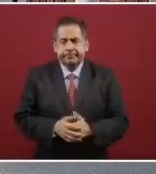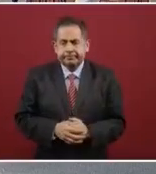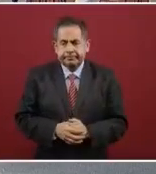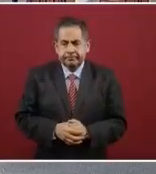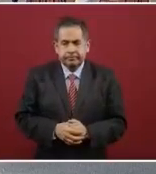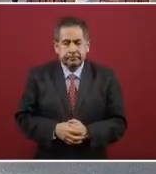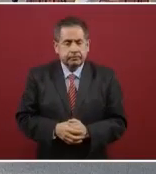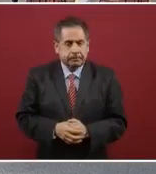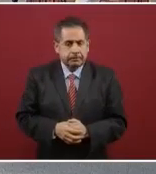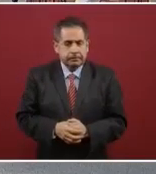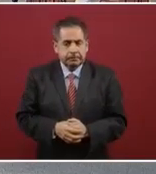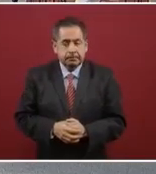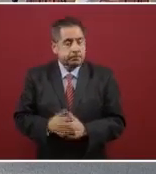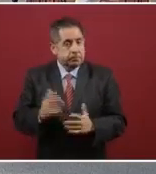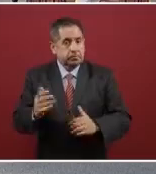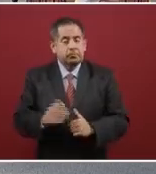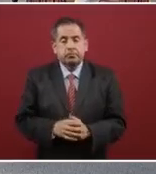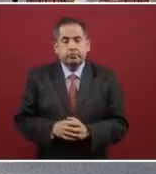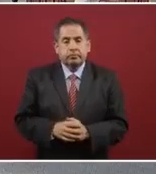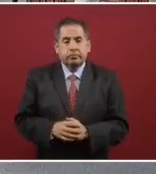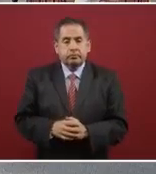y se les